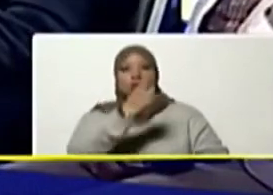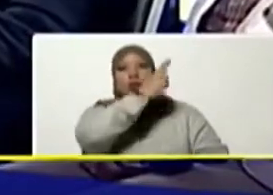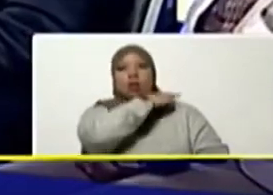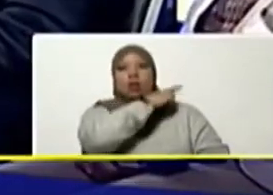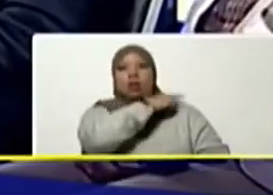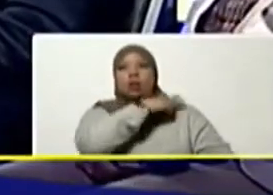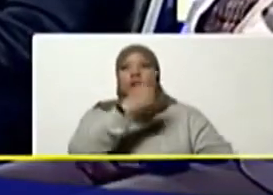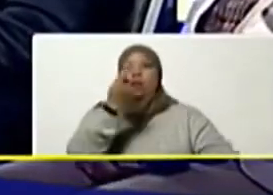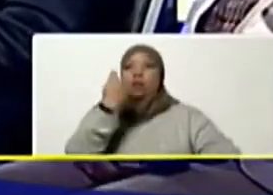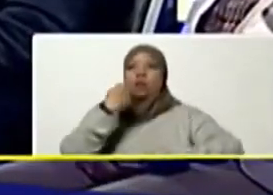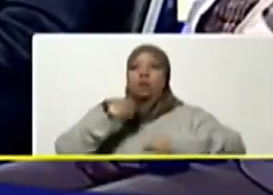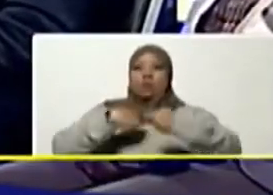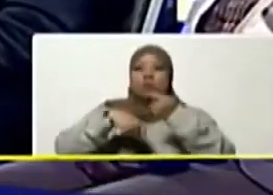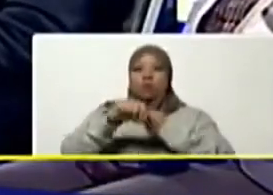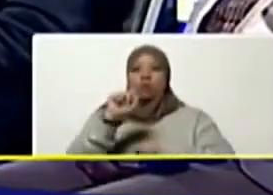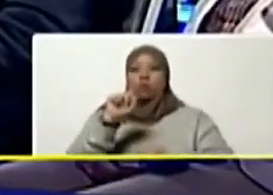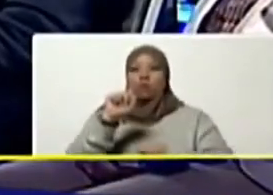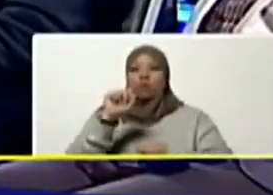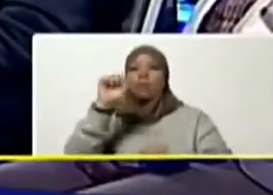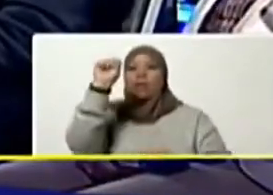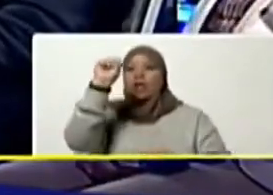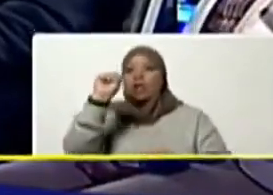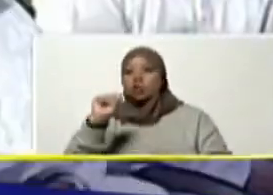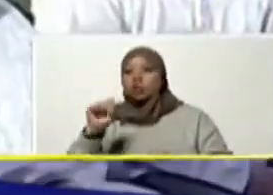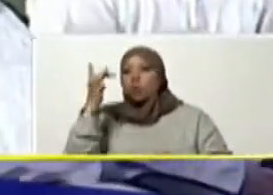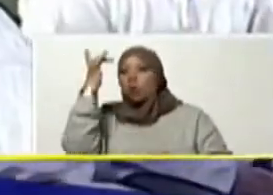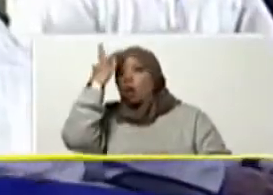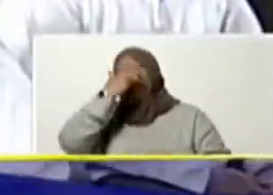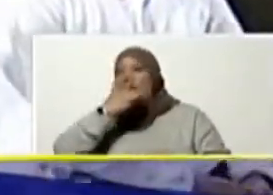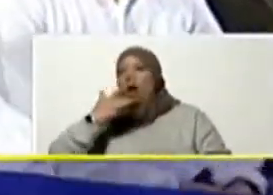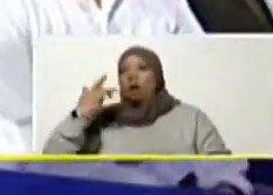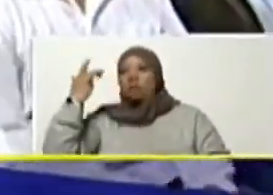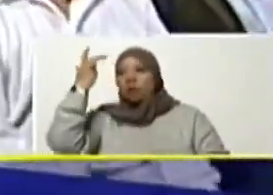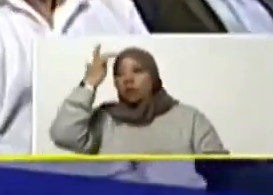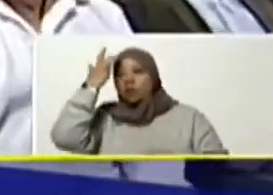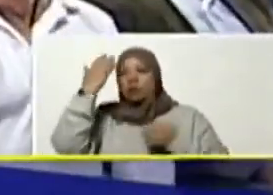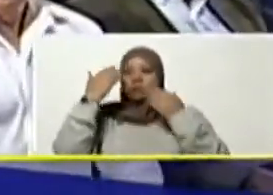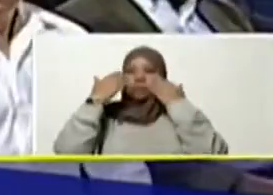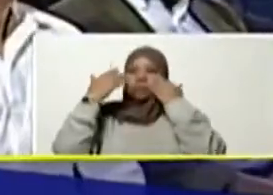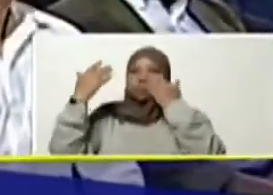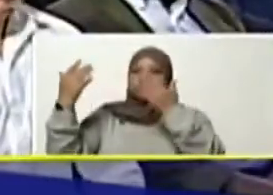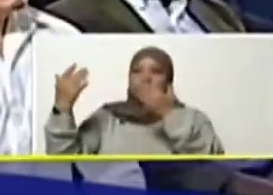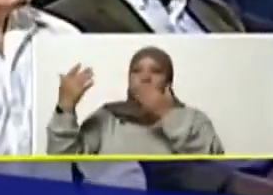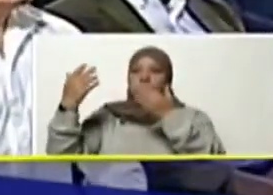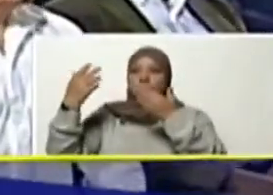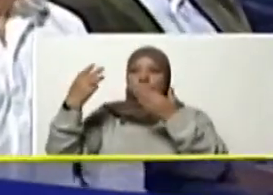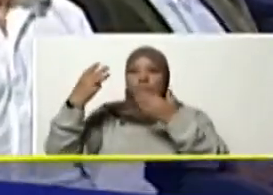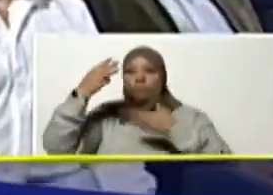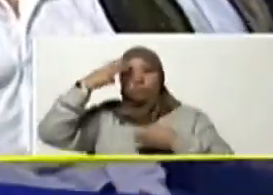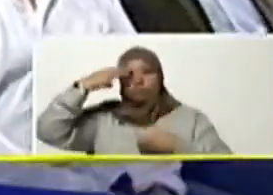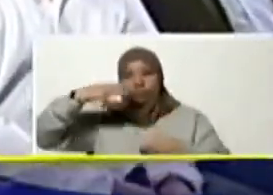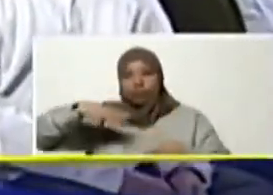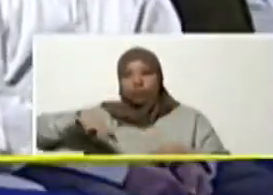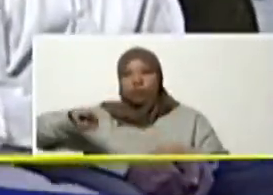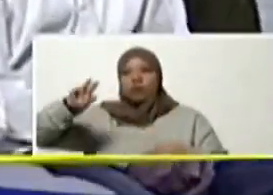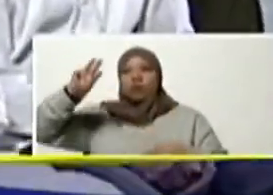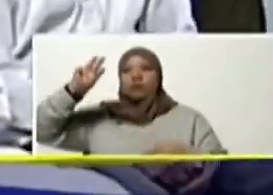negocios de Sudáfrica, welcome, de México,